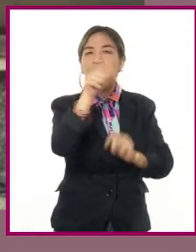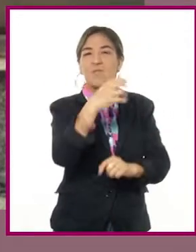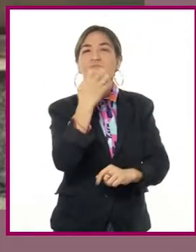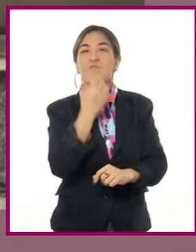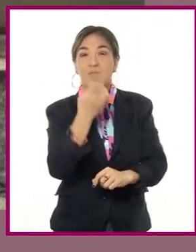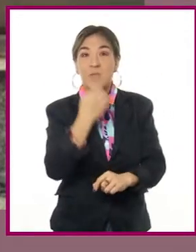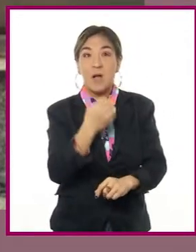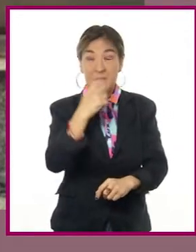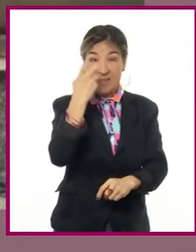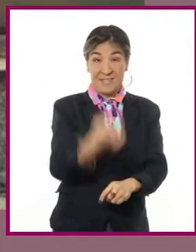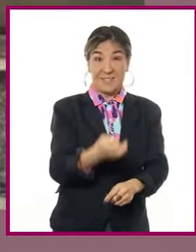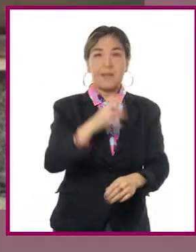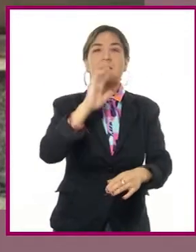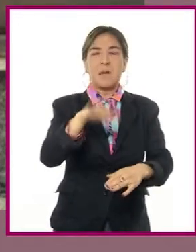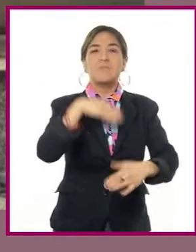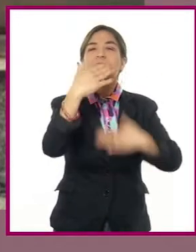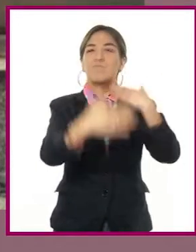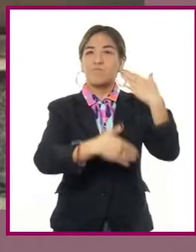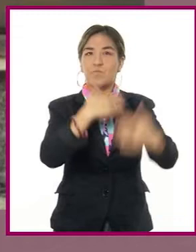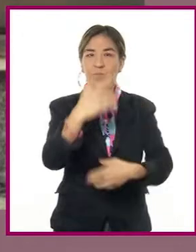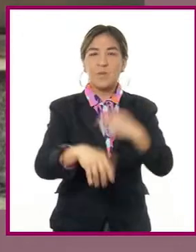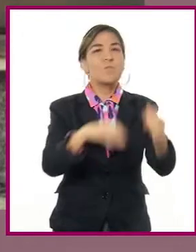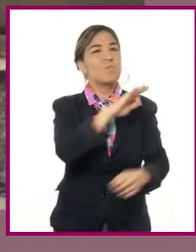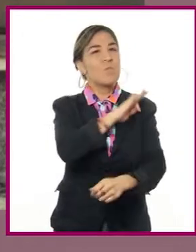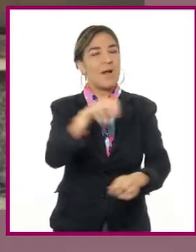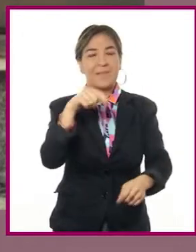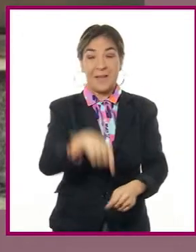a Alemania y le iba a volver grande